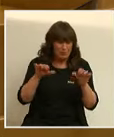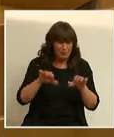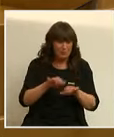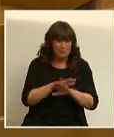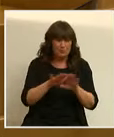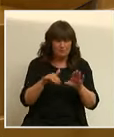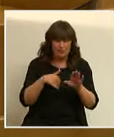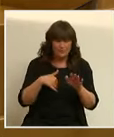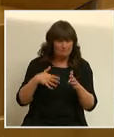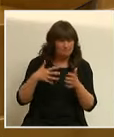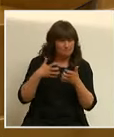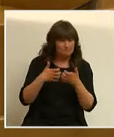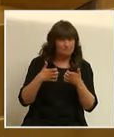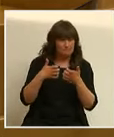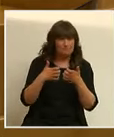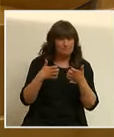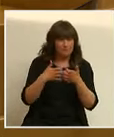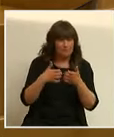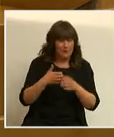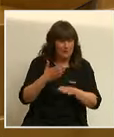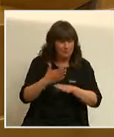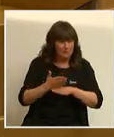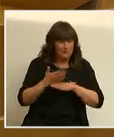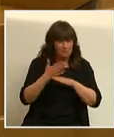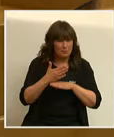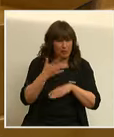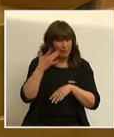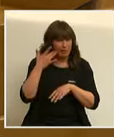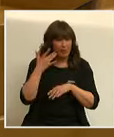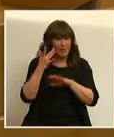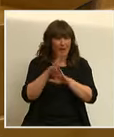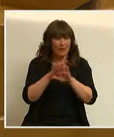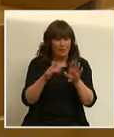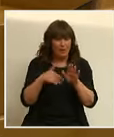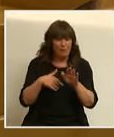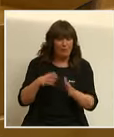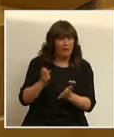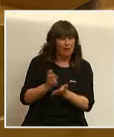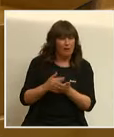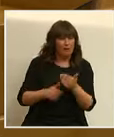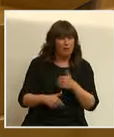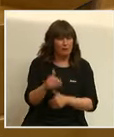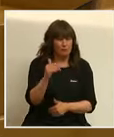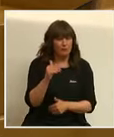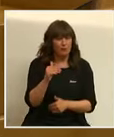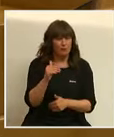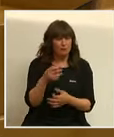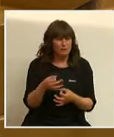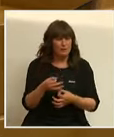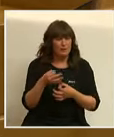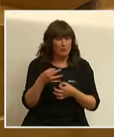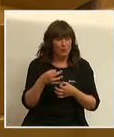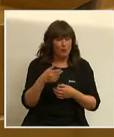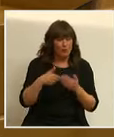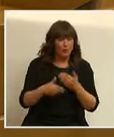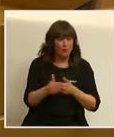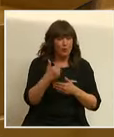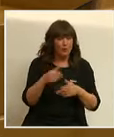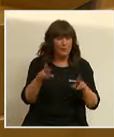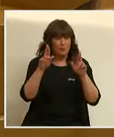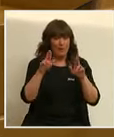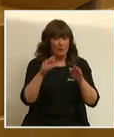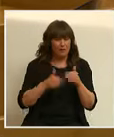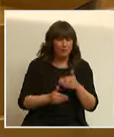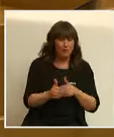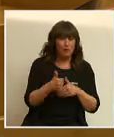afrontar con tenacidad, perseverancia y dignidad los retos del futuro. un futuro de esperanza, un futuro de